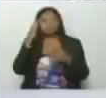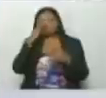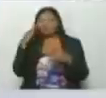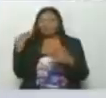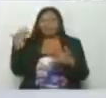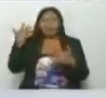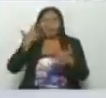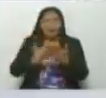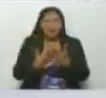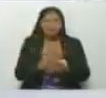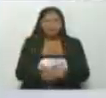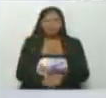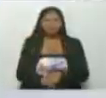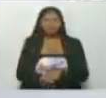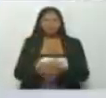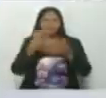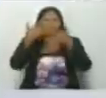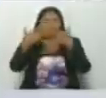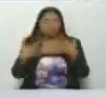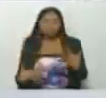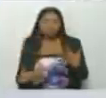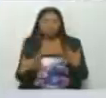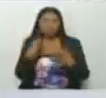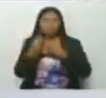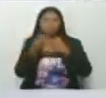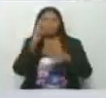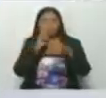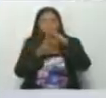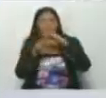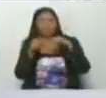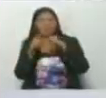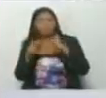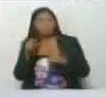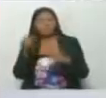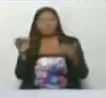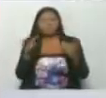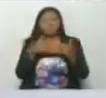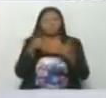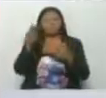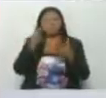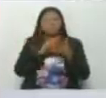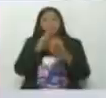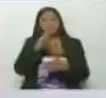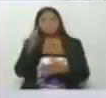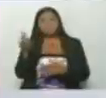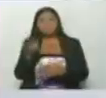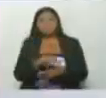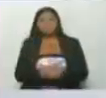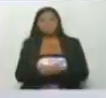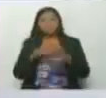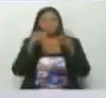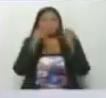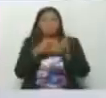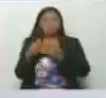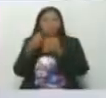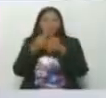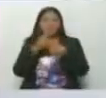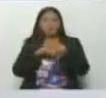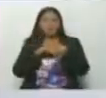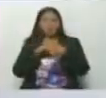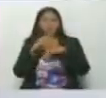anteriores en líneas generales como visualiza usted este cierre de 2022 en materia económica vela ahora